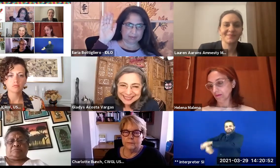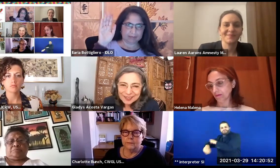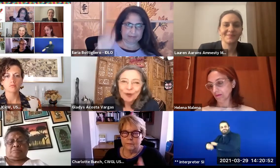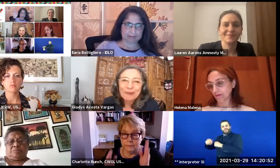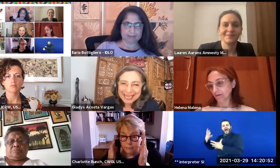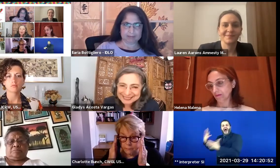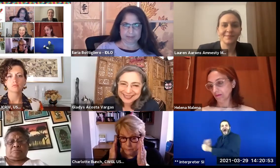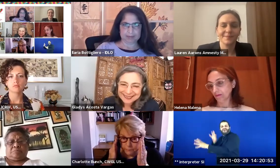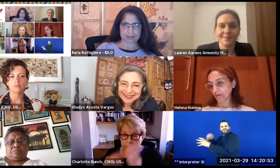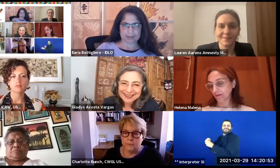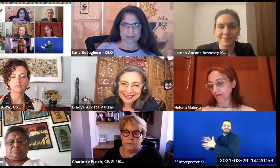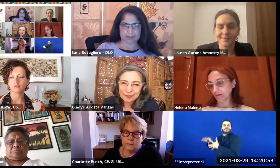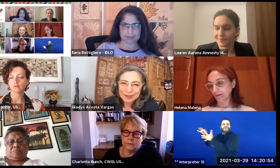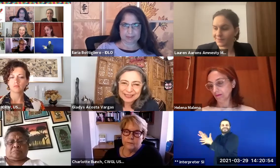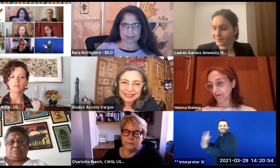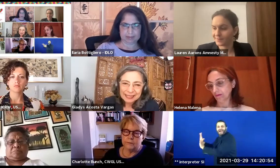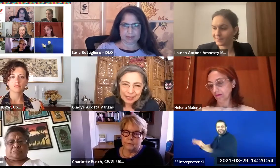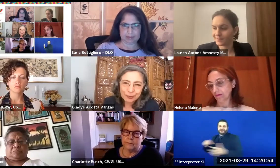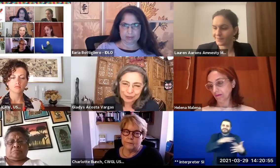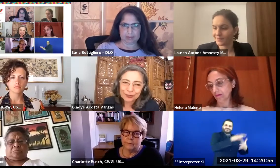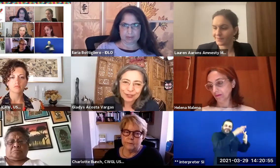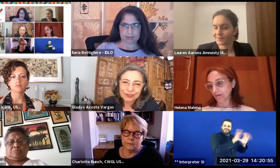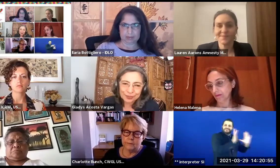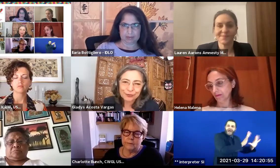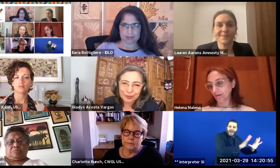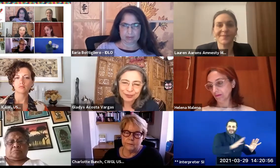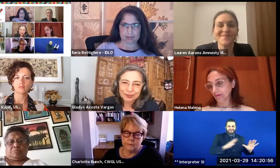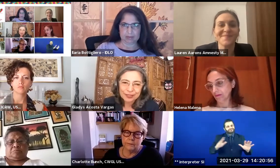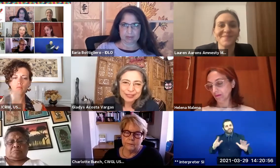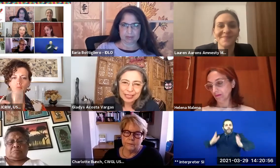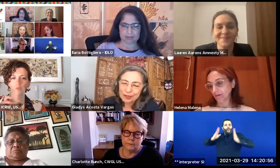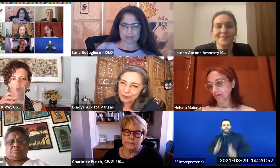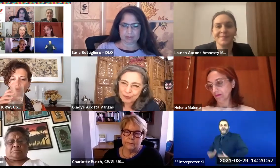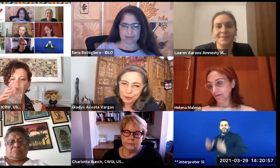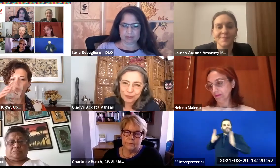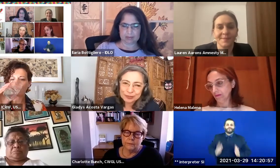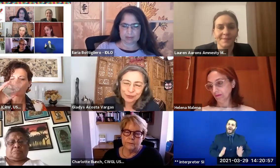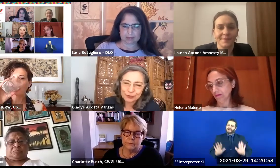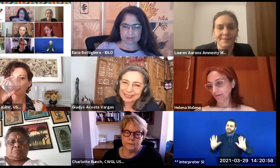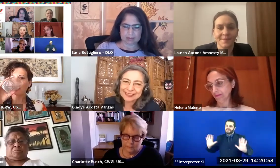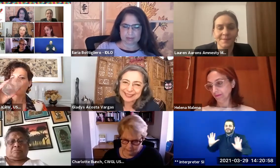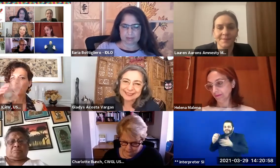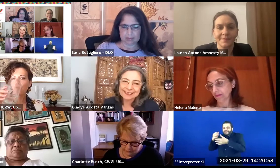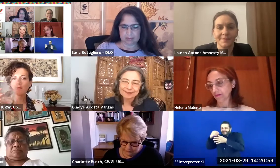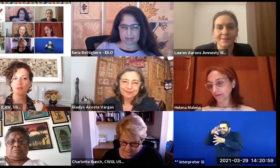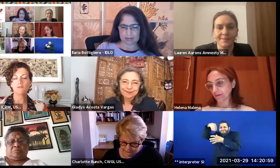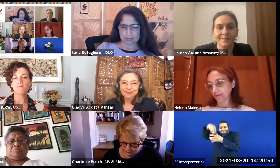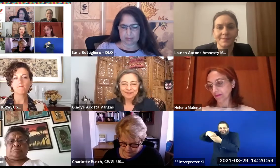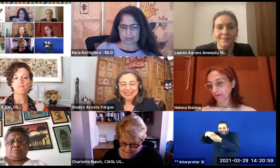permite humanizar realmente la protección de los derechos humanos de una forma mucho más contundente que